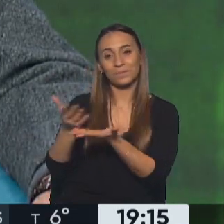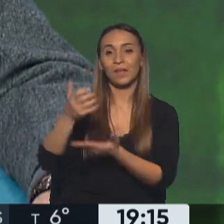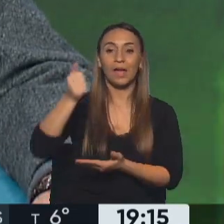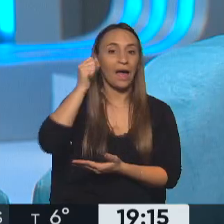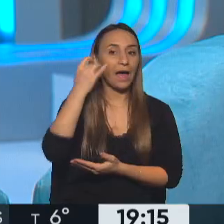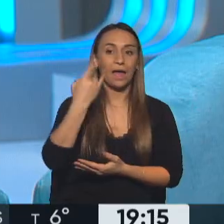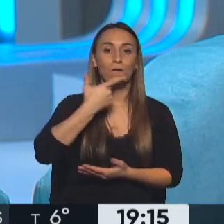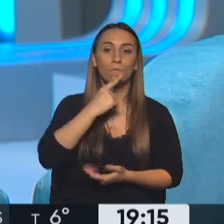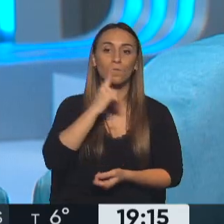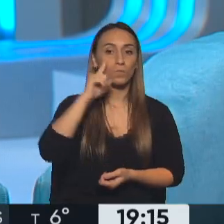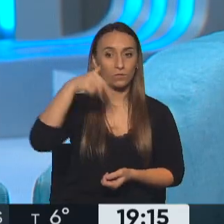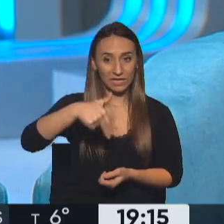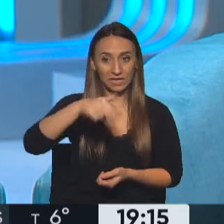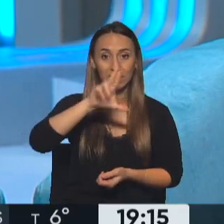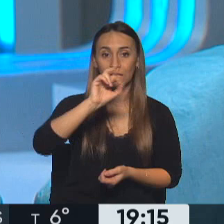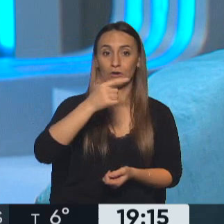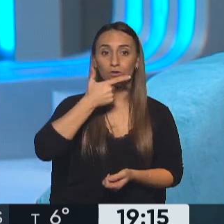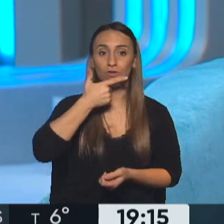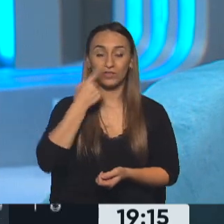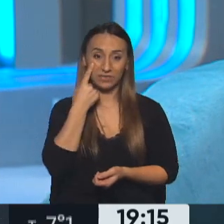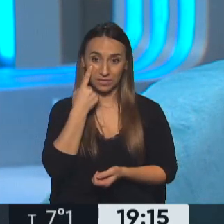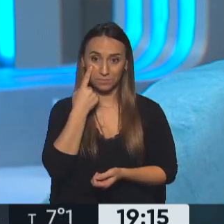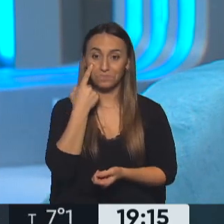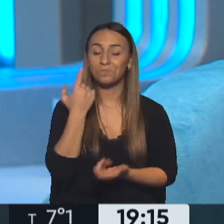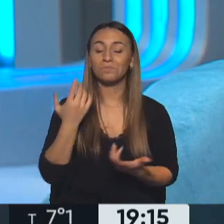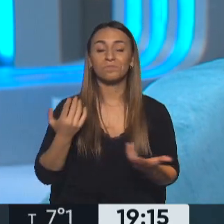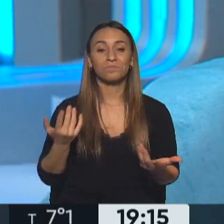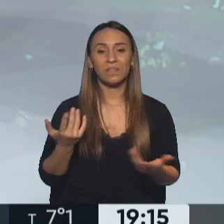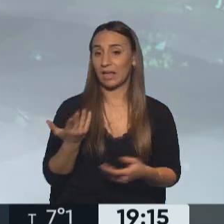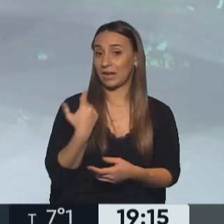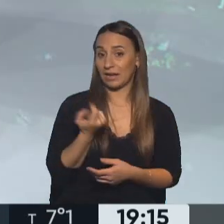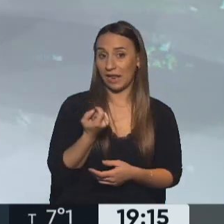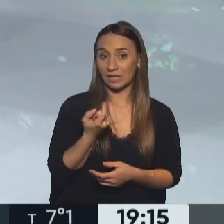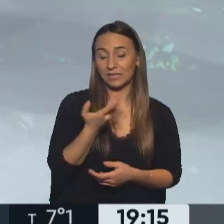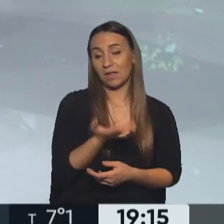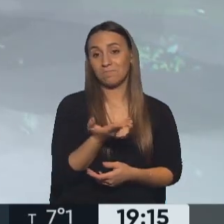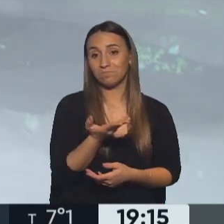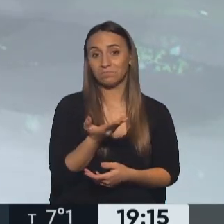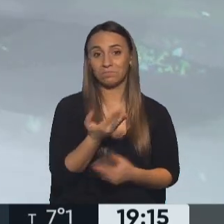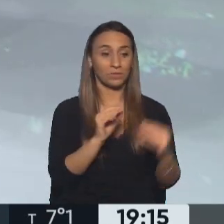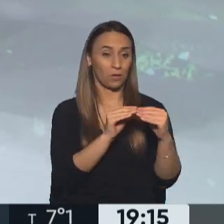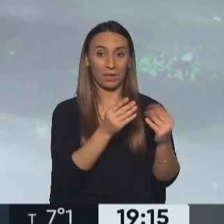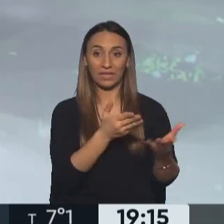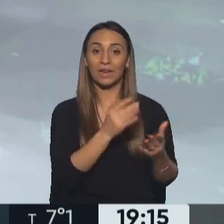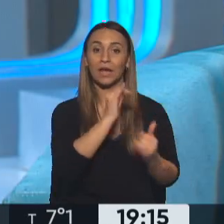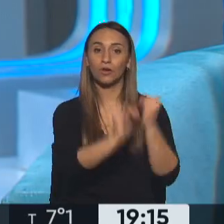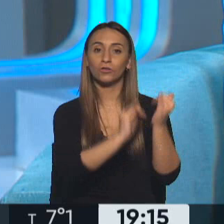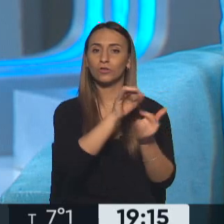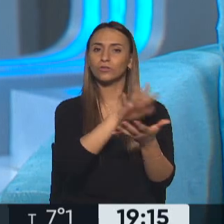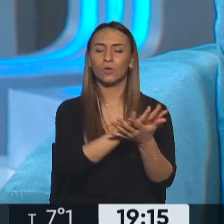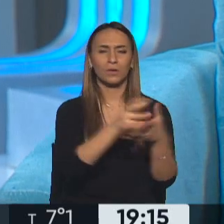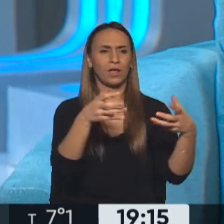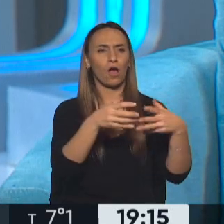invitación recién felicita presentaba un encuentro lo que se llama la oposición